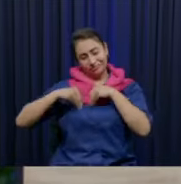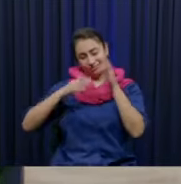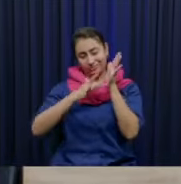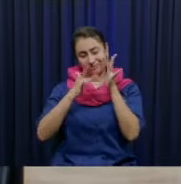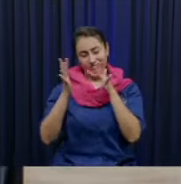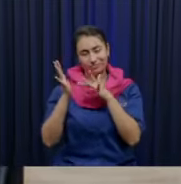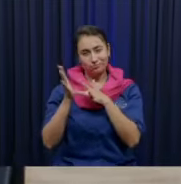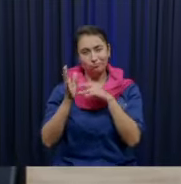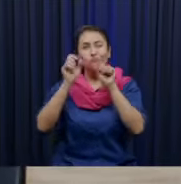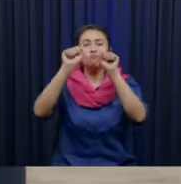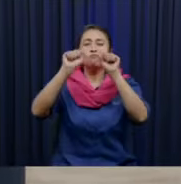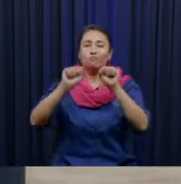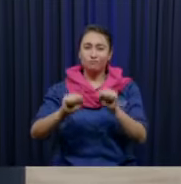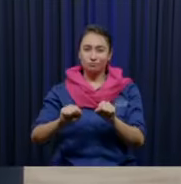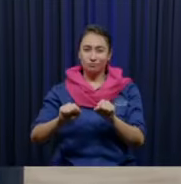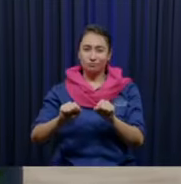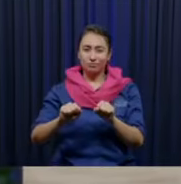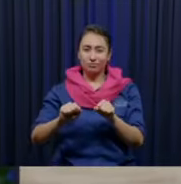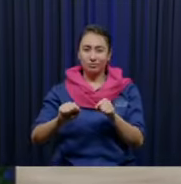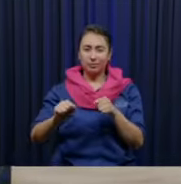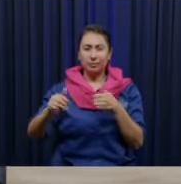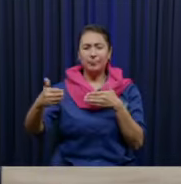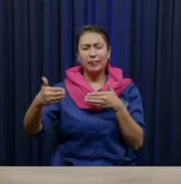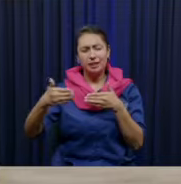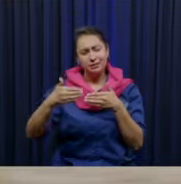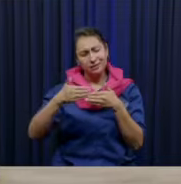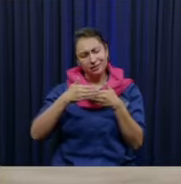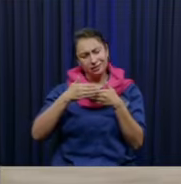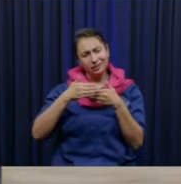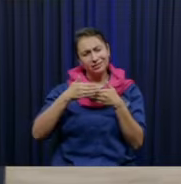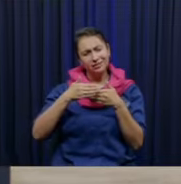Puede pasar aquí al frente.